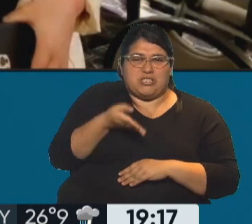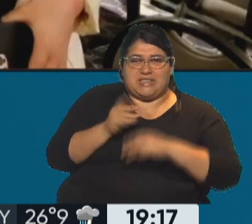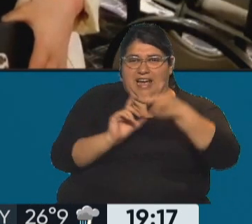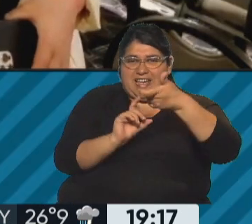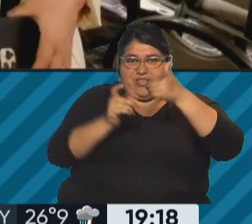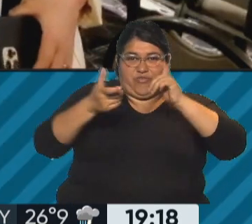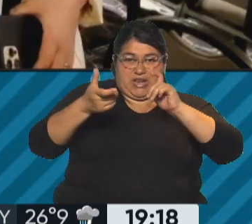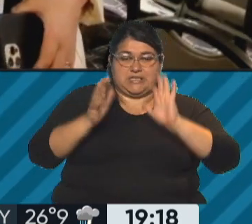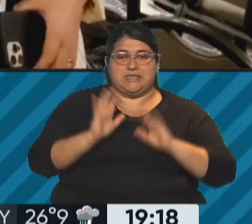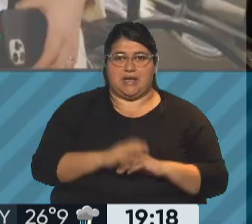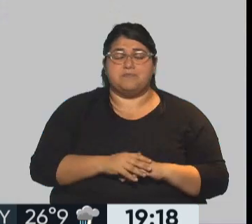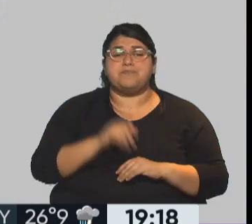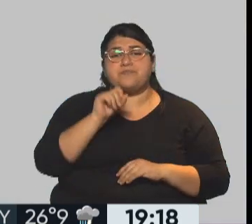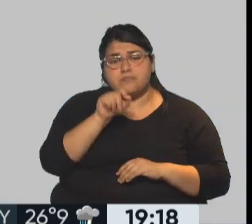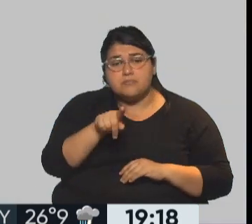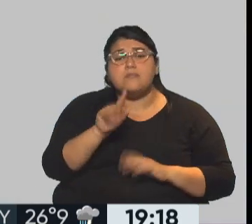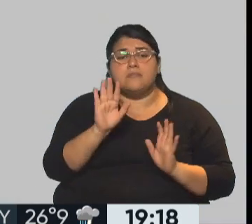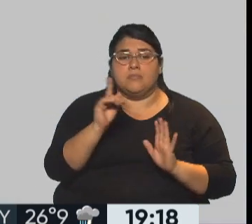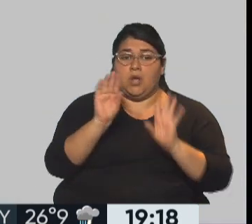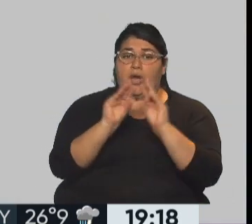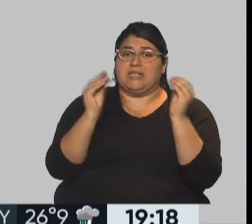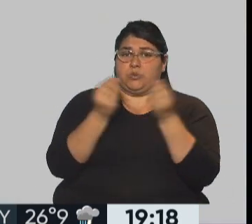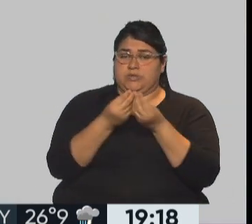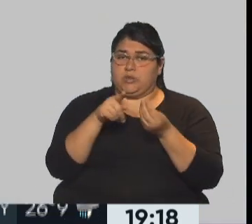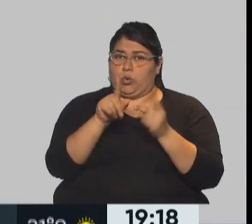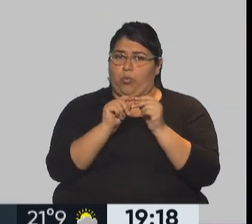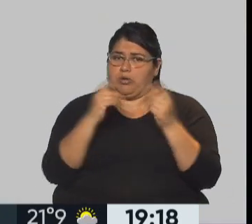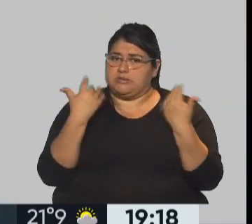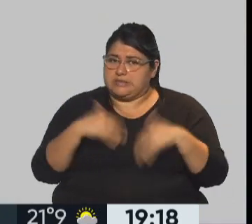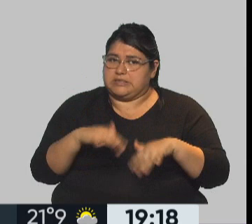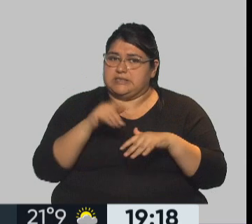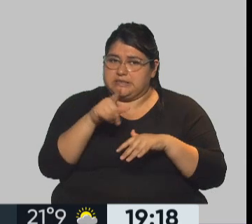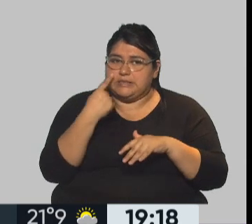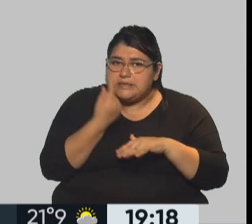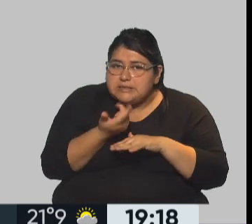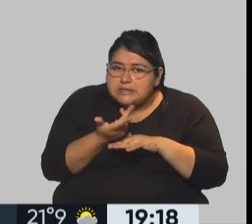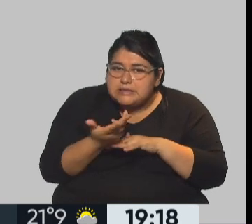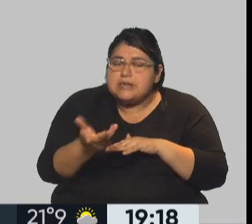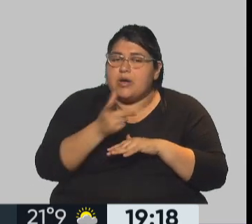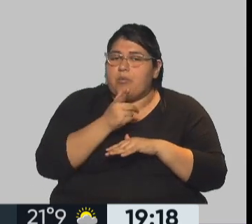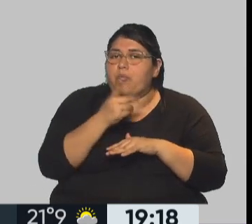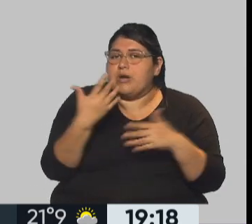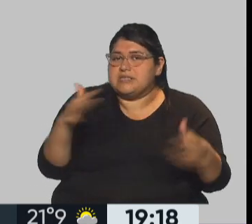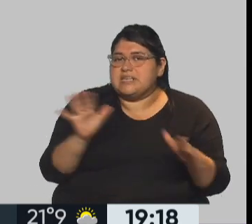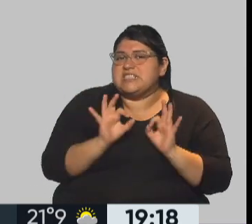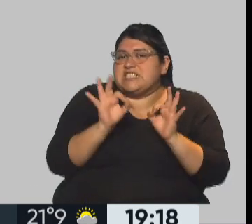con más del 92% es cruzado un resultado que se está estirando O sea que podría acercarse a dos puntos de diferencia Cuando se llega al